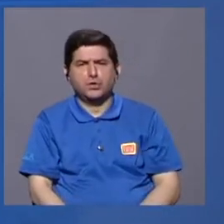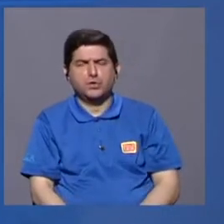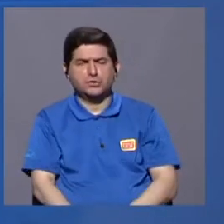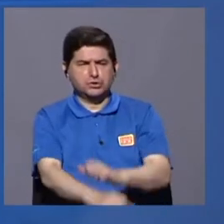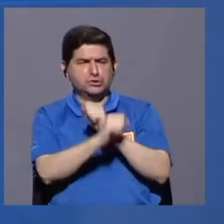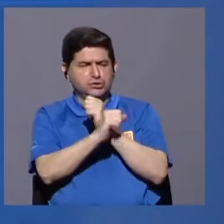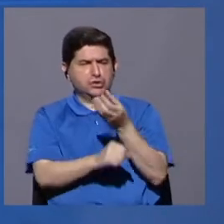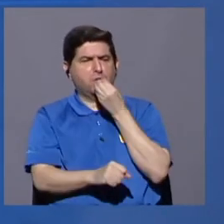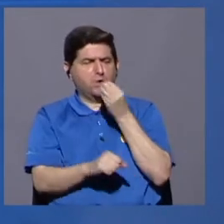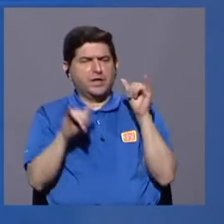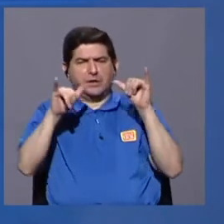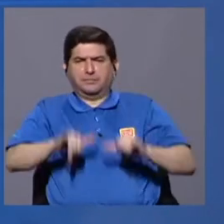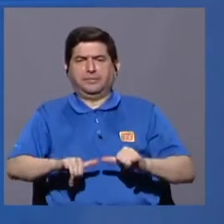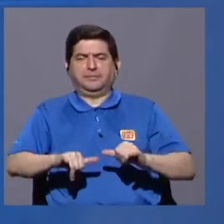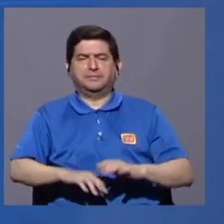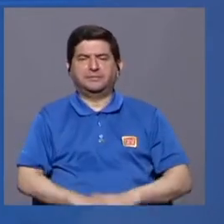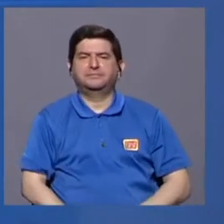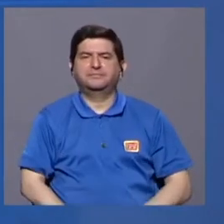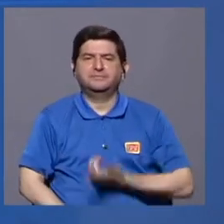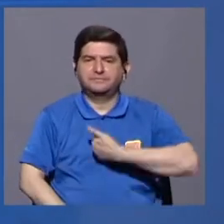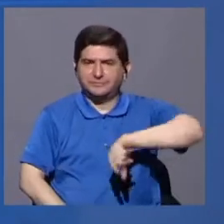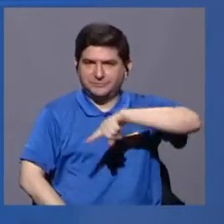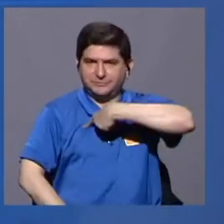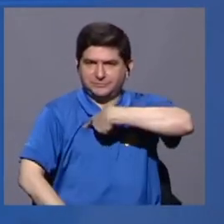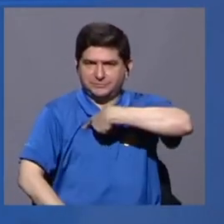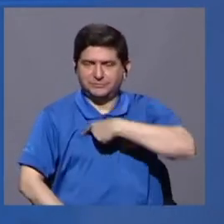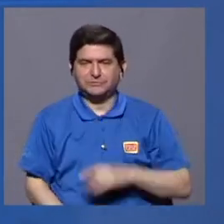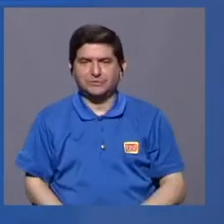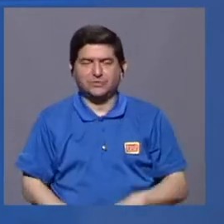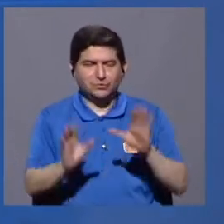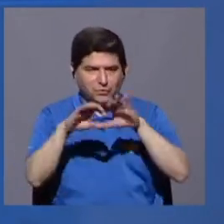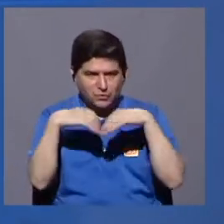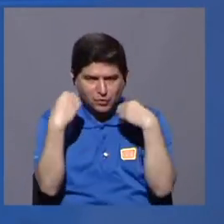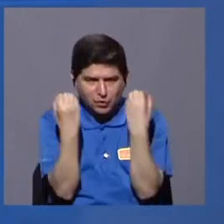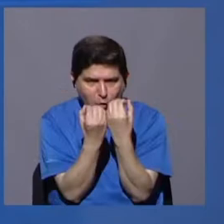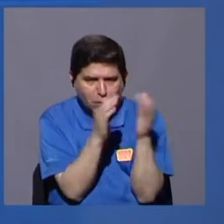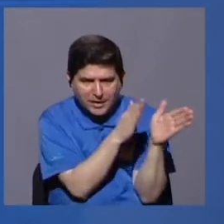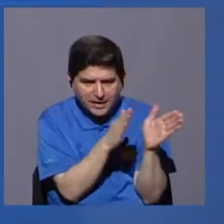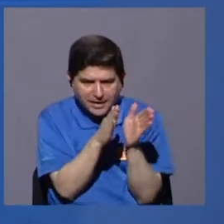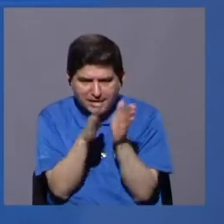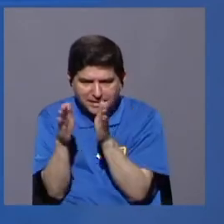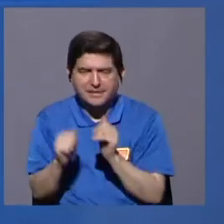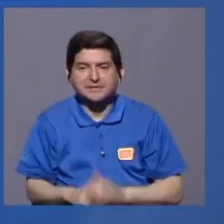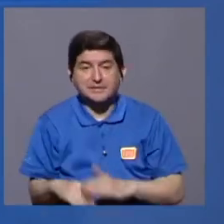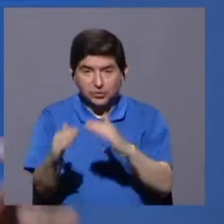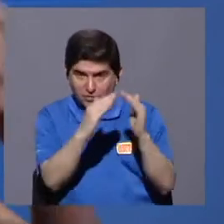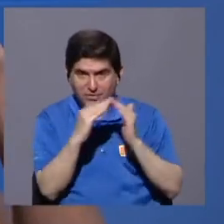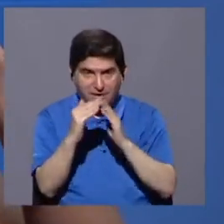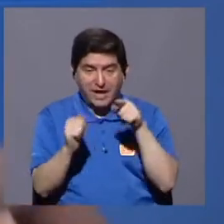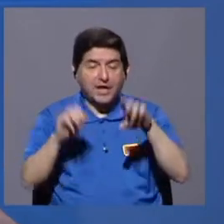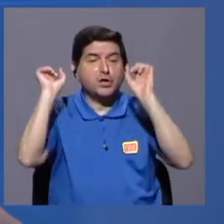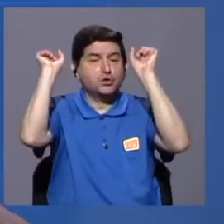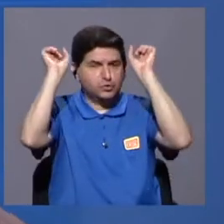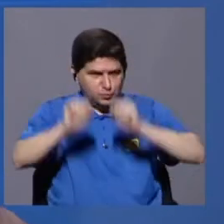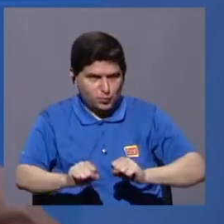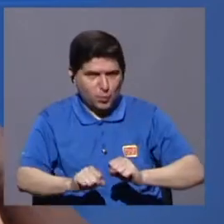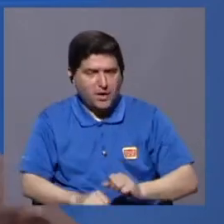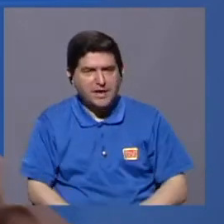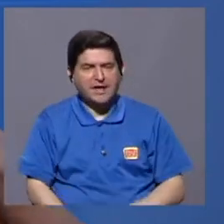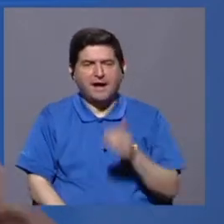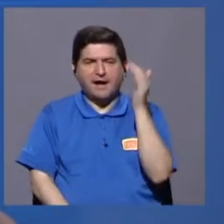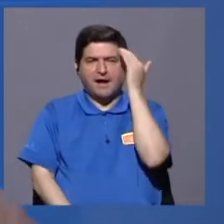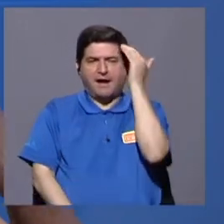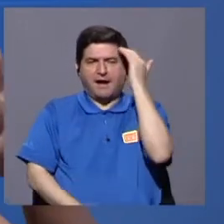seguridad alimentaria. Estamos dando organización comunal para que ellos puedan organizarse